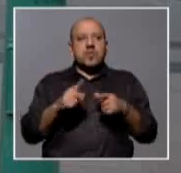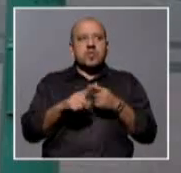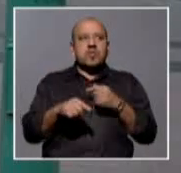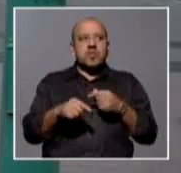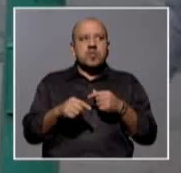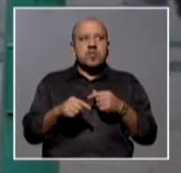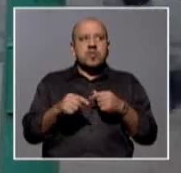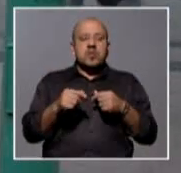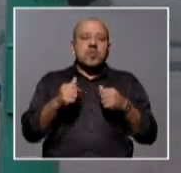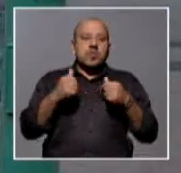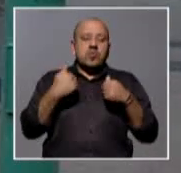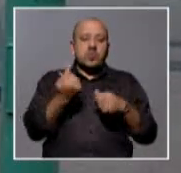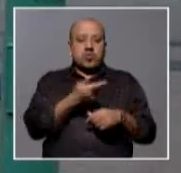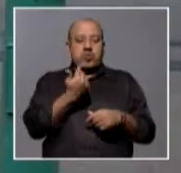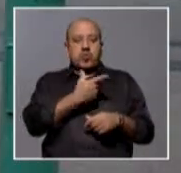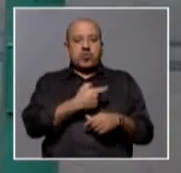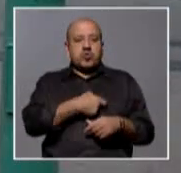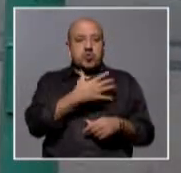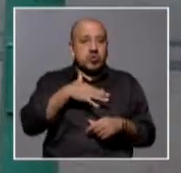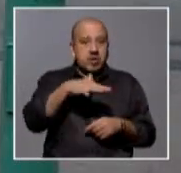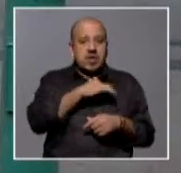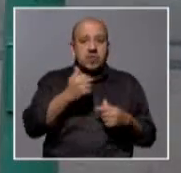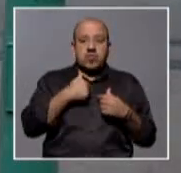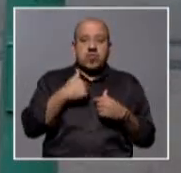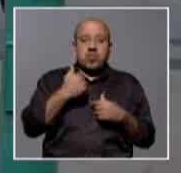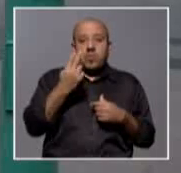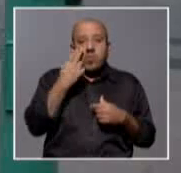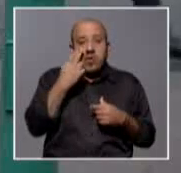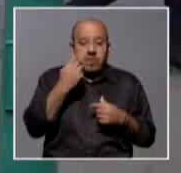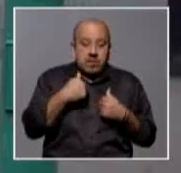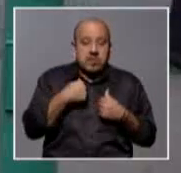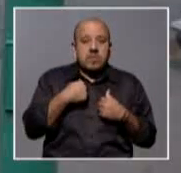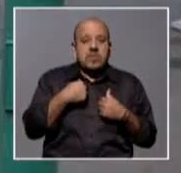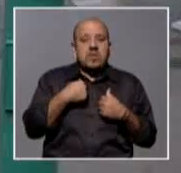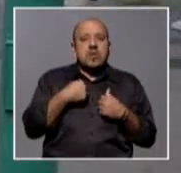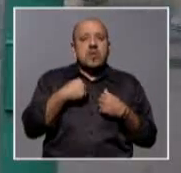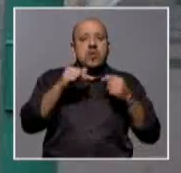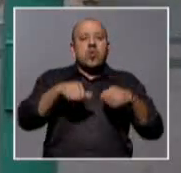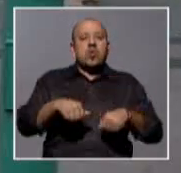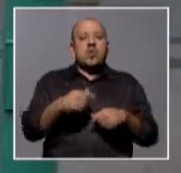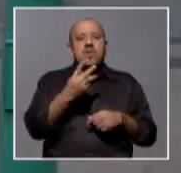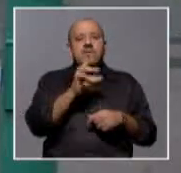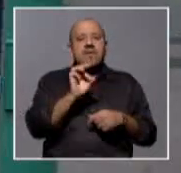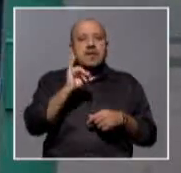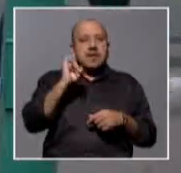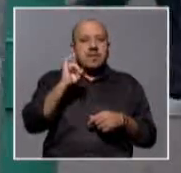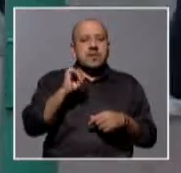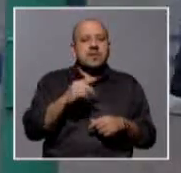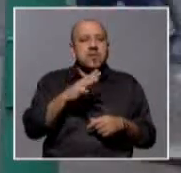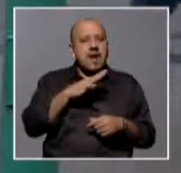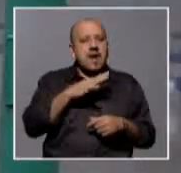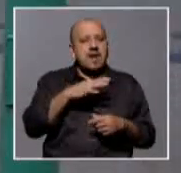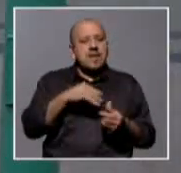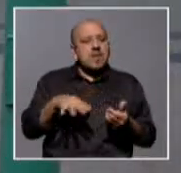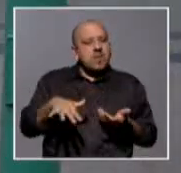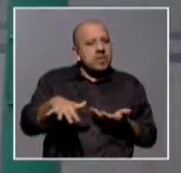nuestros propios defectos como sociedad, y hay que tener el coraje también para enfrentarlos, estamos viviendo este 20 de mayo y hay un ambiente en la plaza,